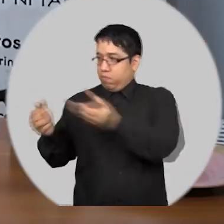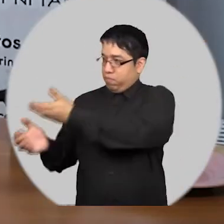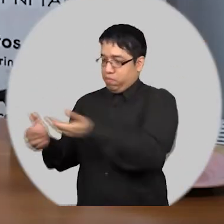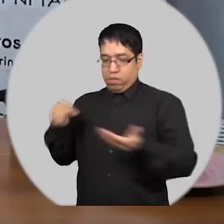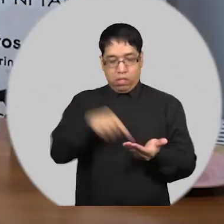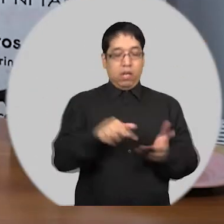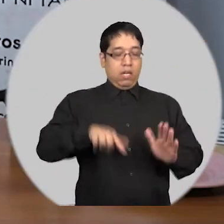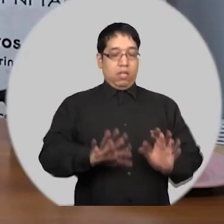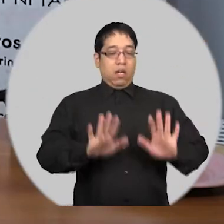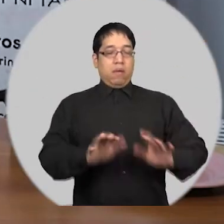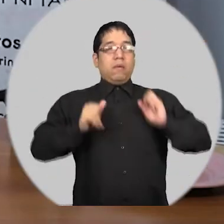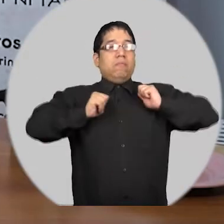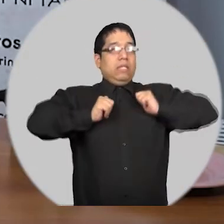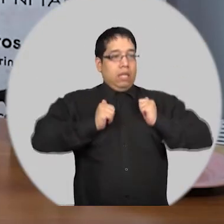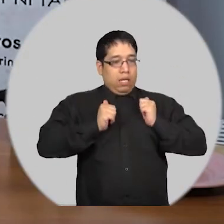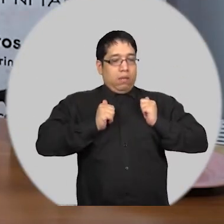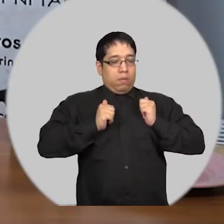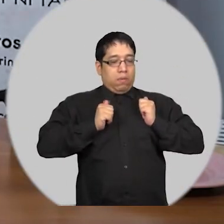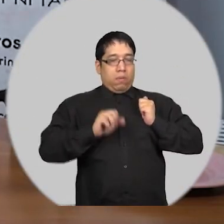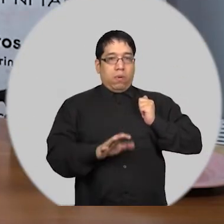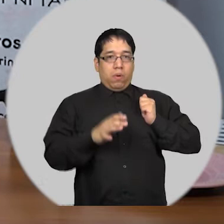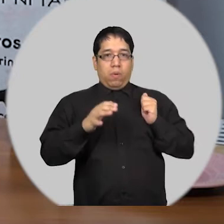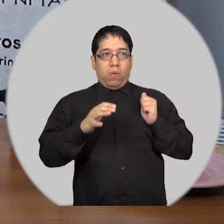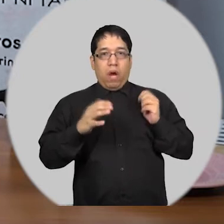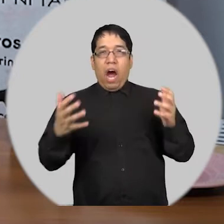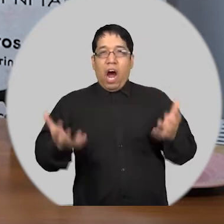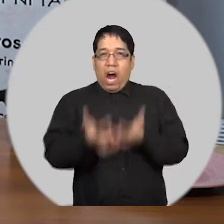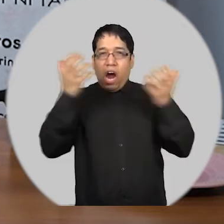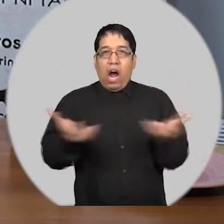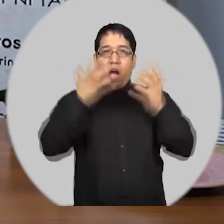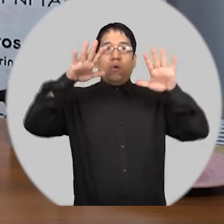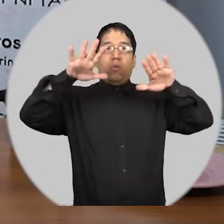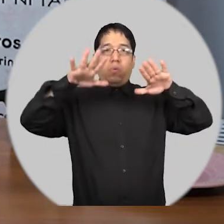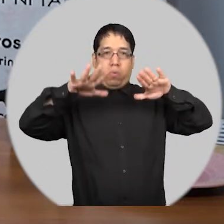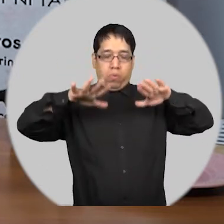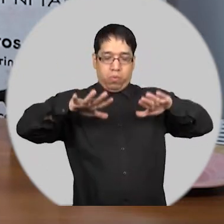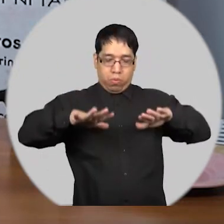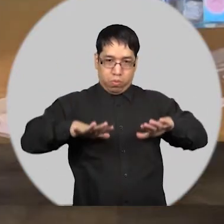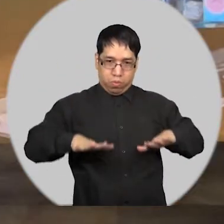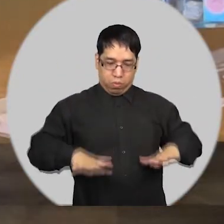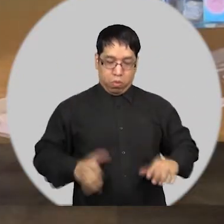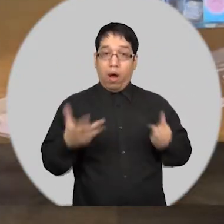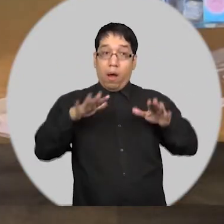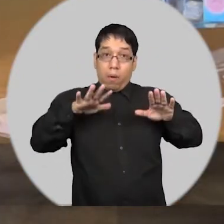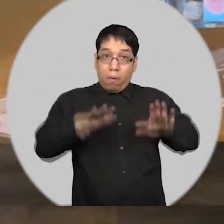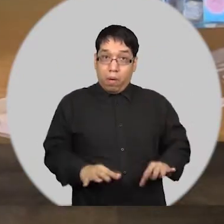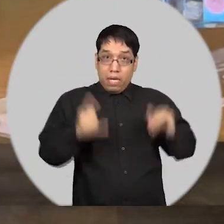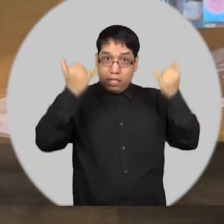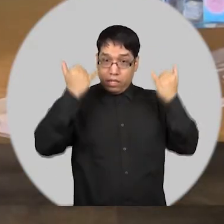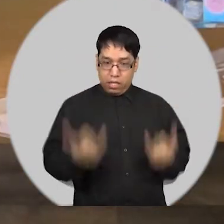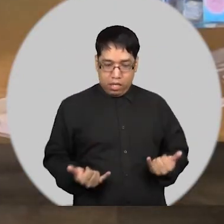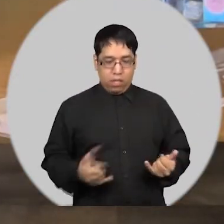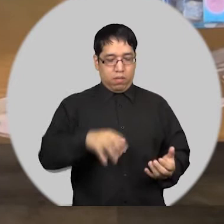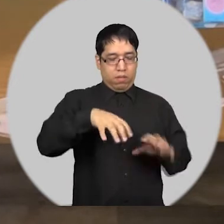del horno hay que esperar un tiempito para que esto puedan tomar temperatura ambiente. Y una vez que toman temperatura